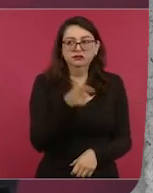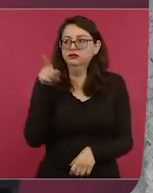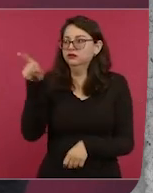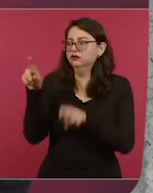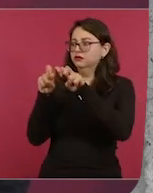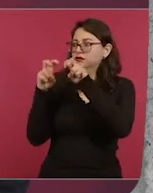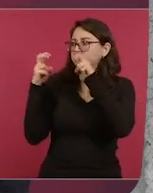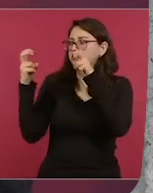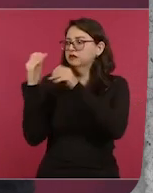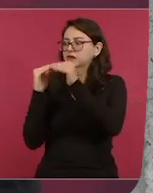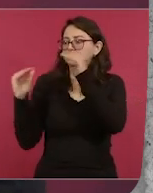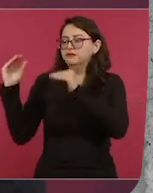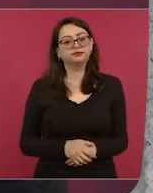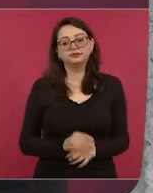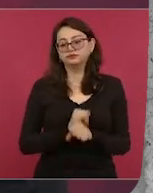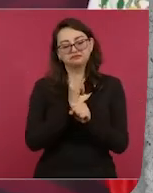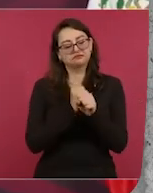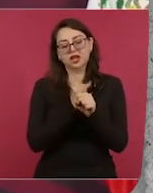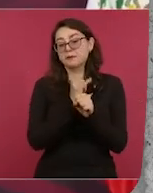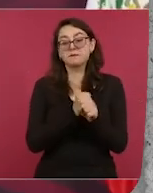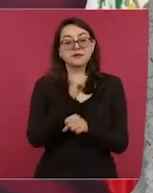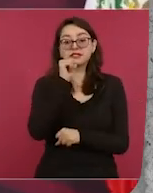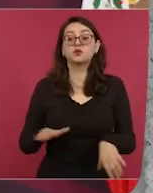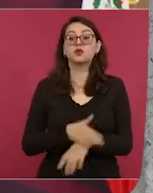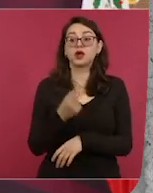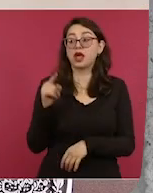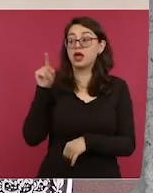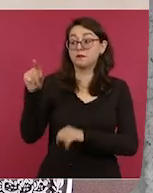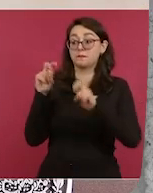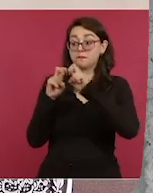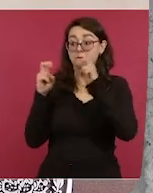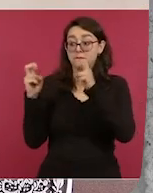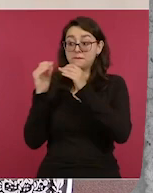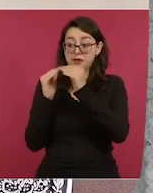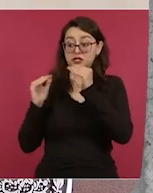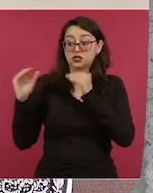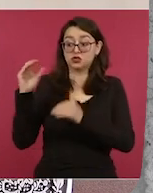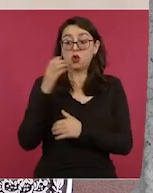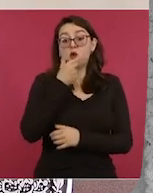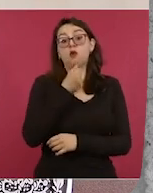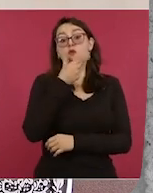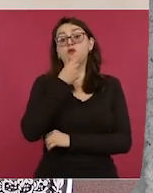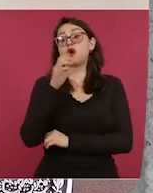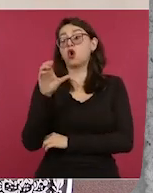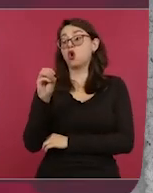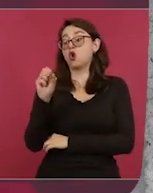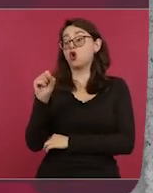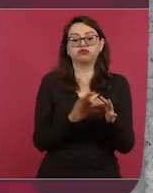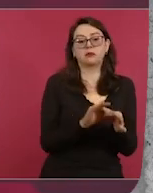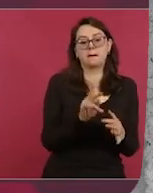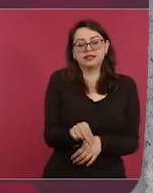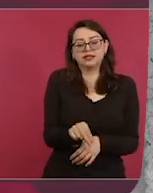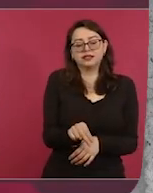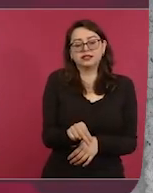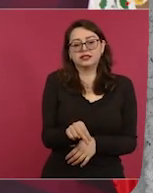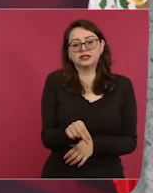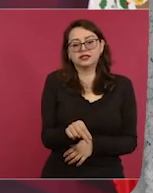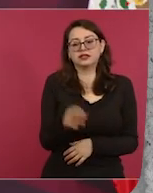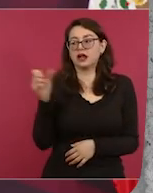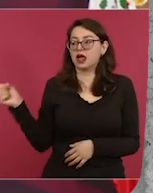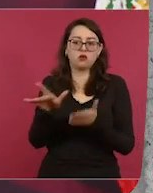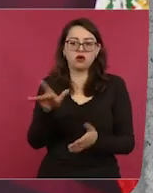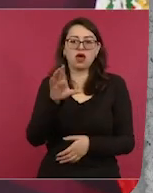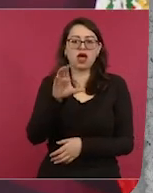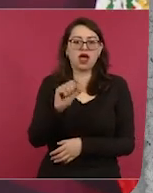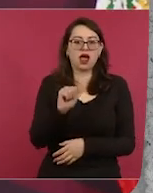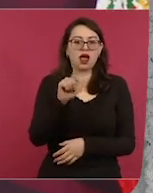porque cío es Fil panista propuesto por y apoyador de